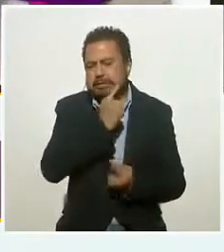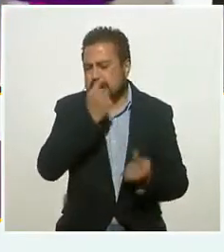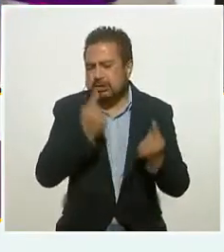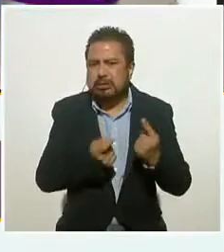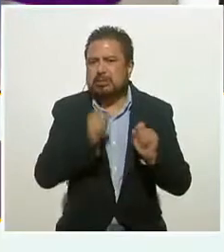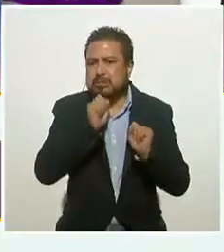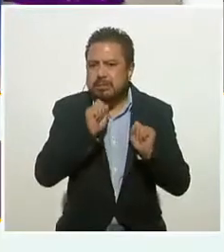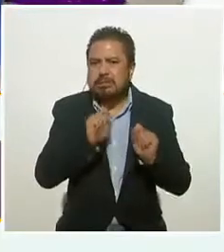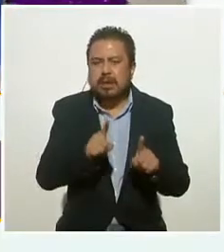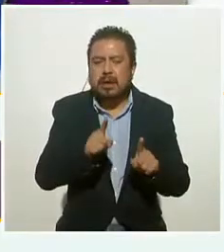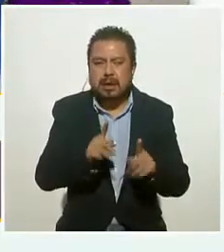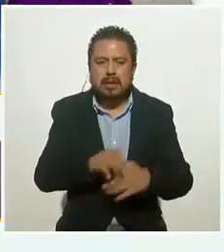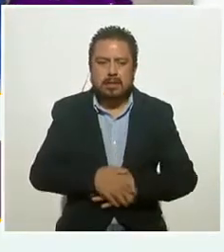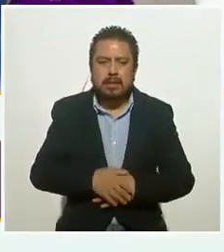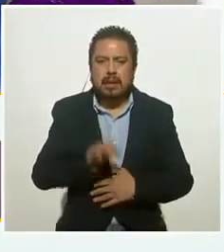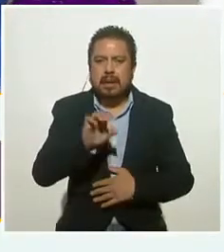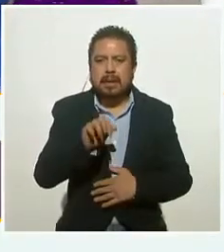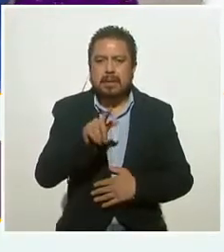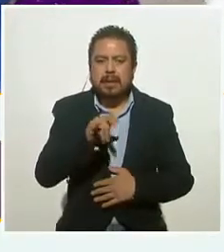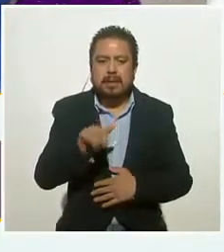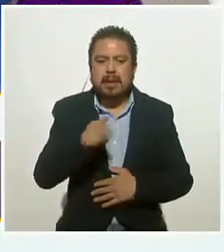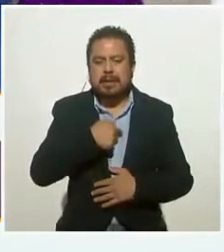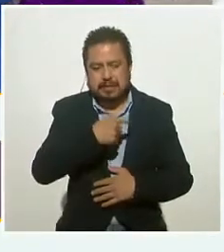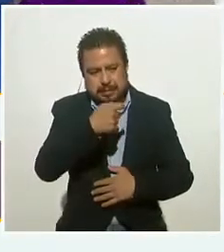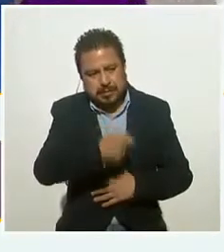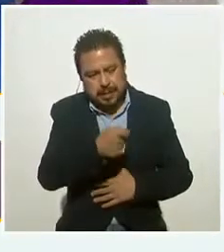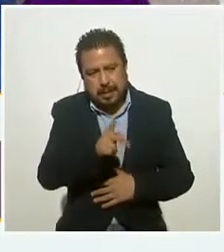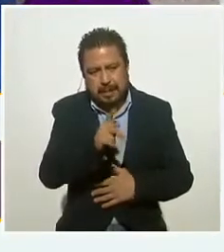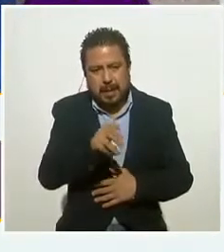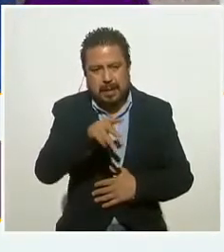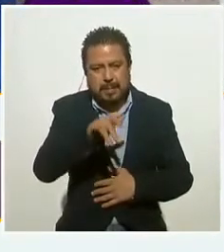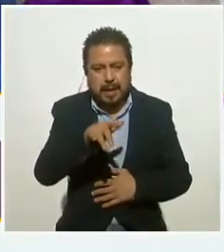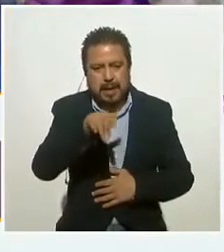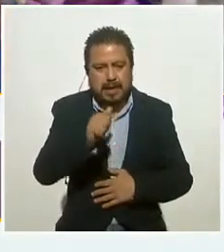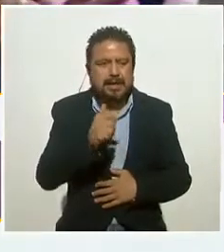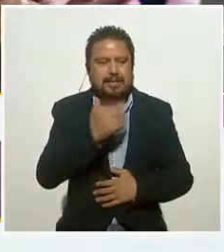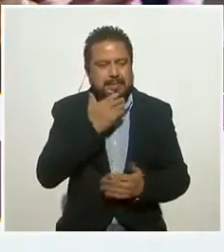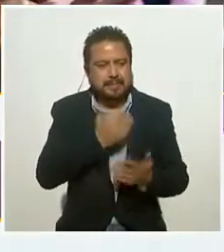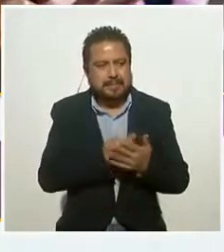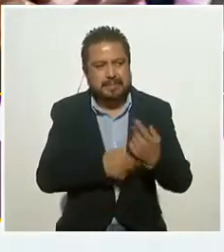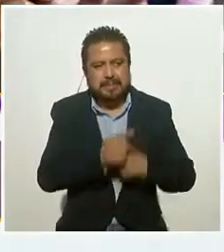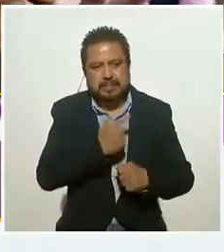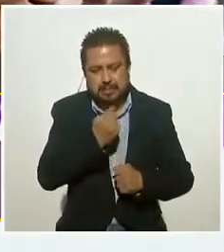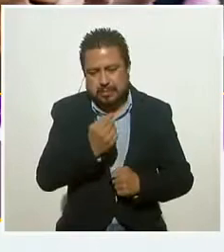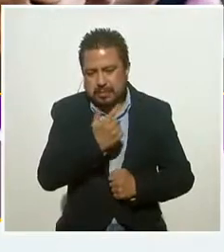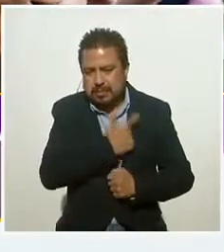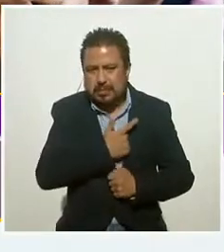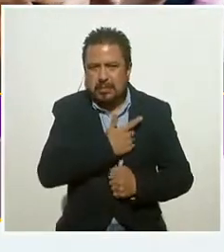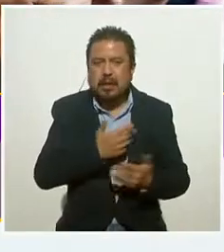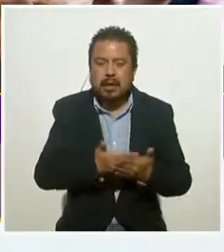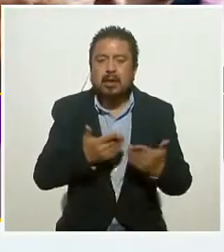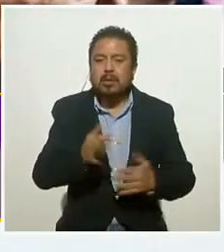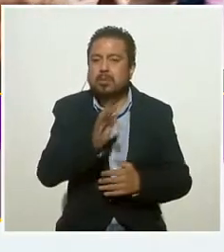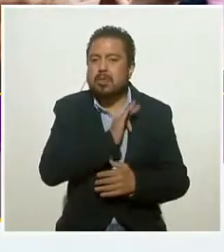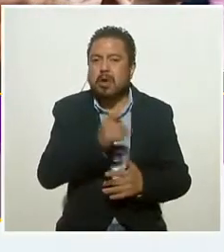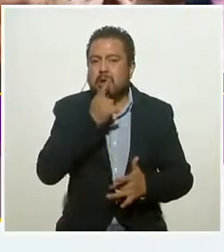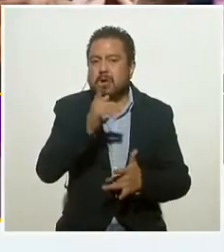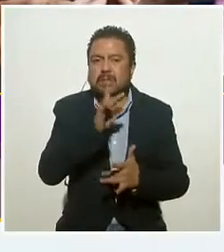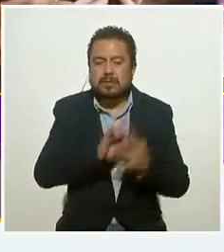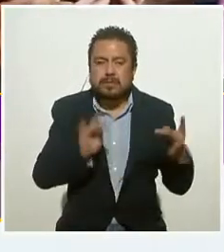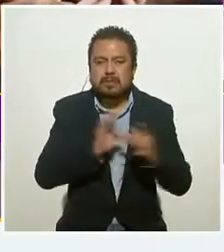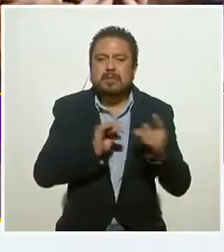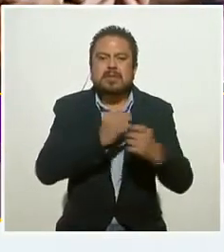también. Adelante. Claro. Emiliana, te saluda Pamela. Hola, ¿qué tal? Buen Mucho día. gusto, Pamela. Bienvenida, mucho gusto. Entonces, podríamos decir que